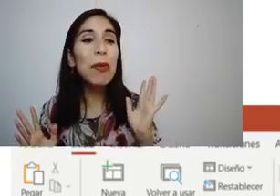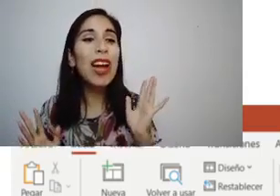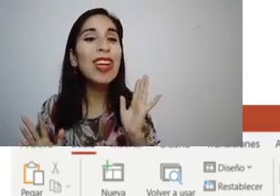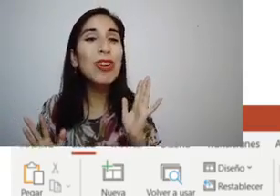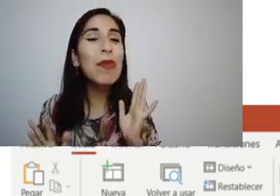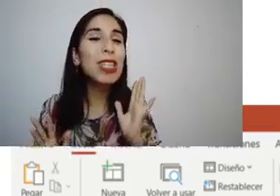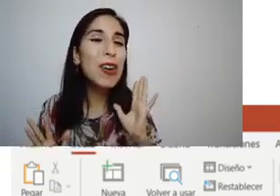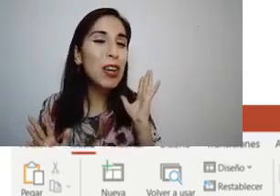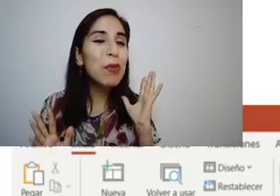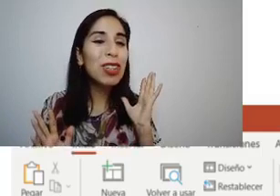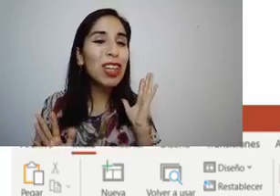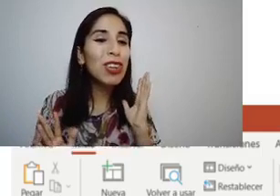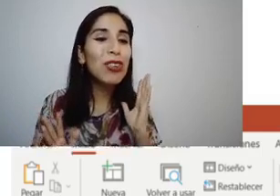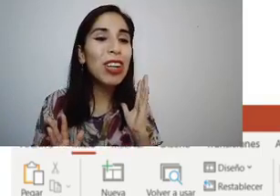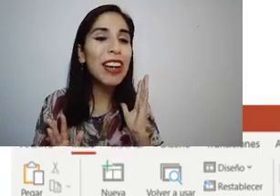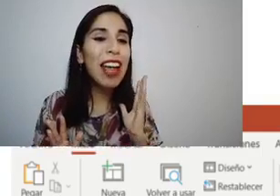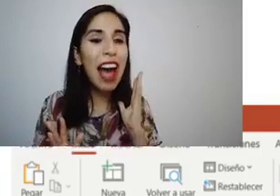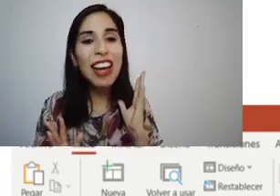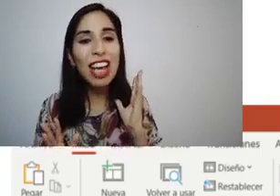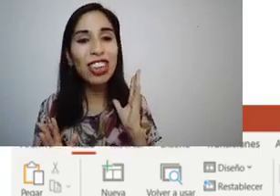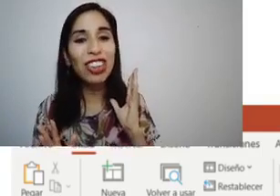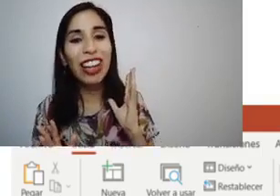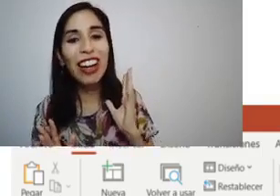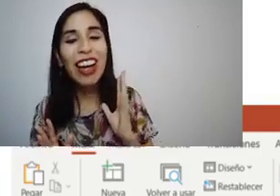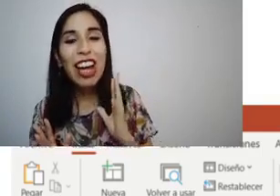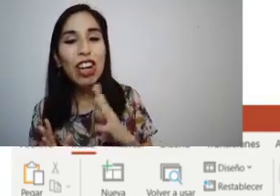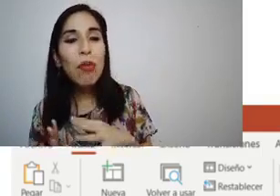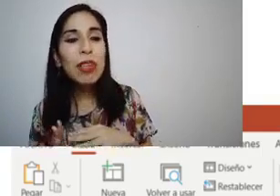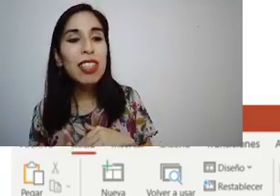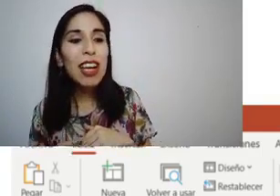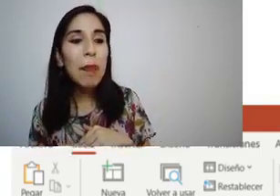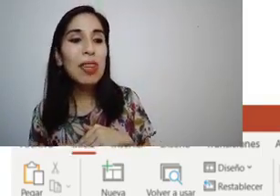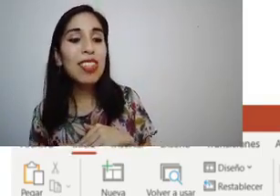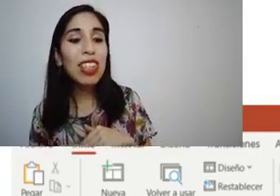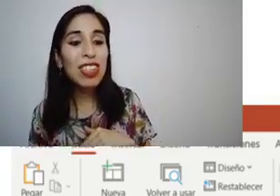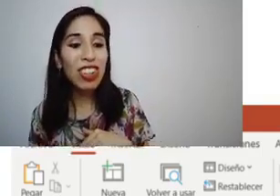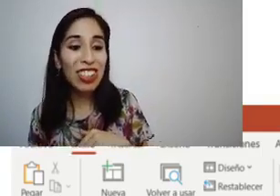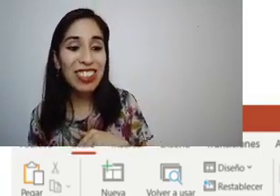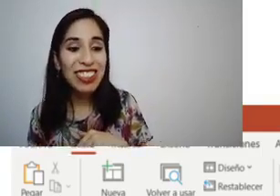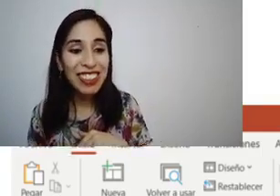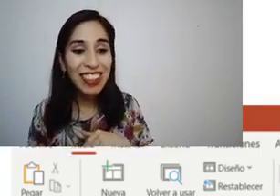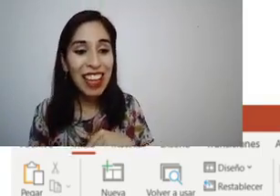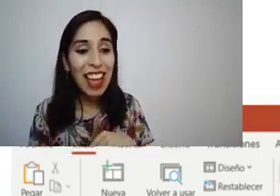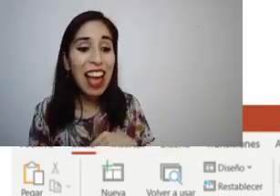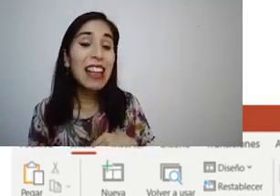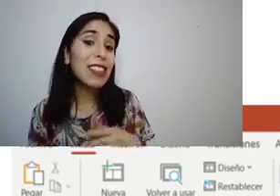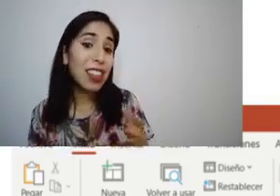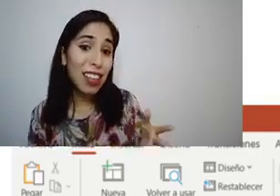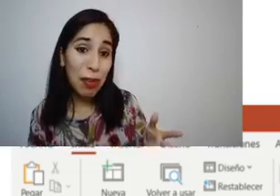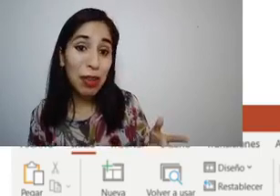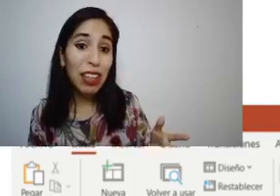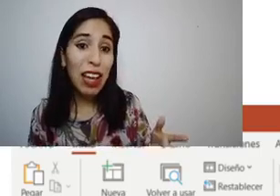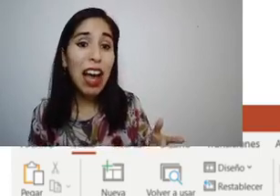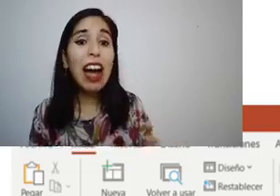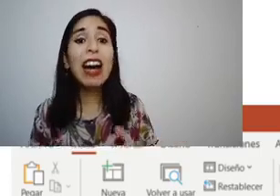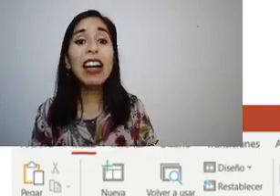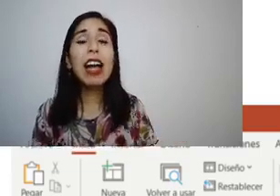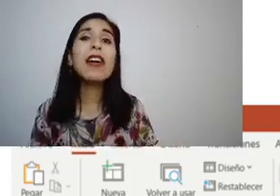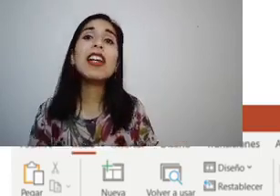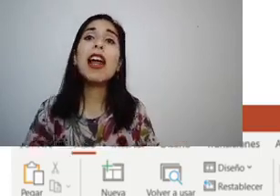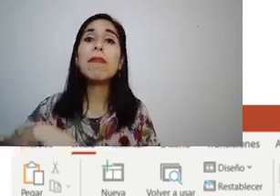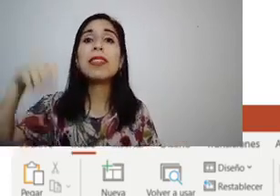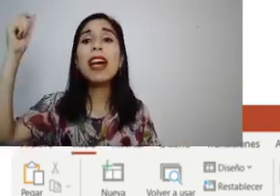salcedo por ahí no me estaba comentando una anécdota cómo hacían las presentaciones si verdad